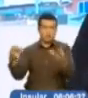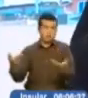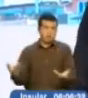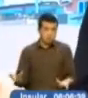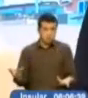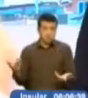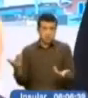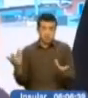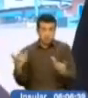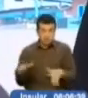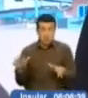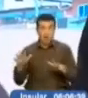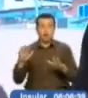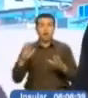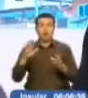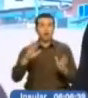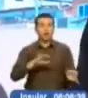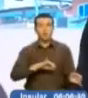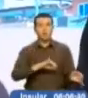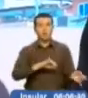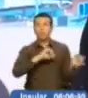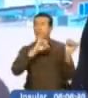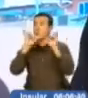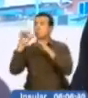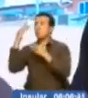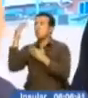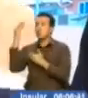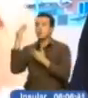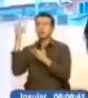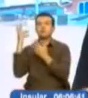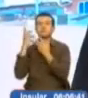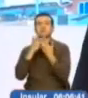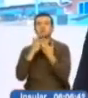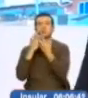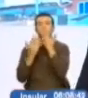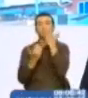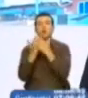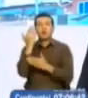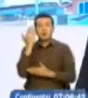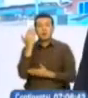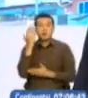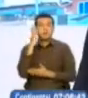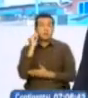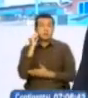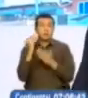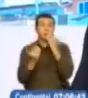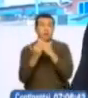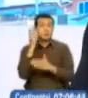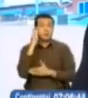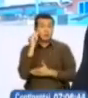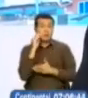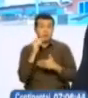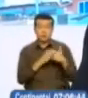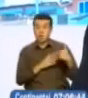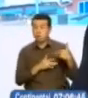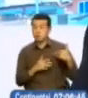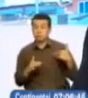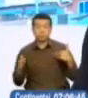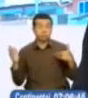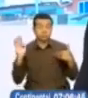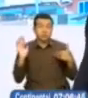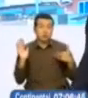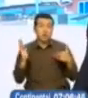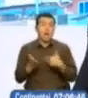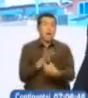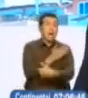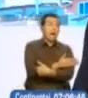que se traslada a la esfera de lo político, está muy relacionada con esta nueva experiencia, porque esta es una experiencia completamente nueva. Es decir, no